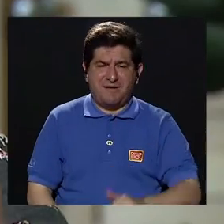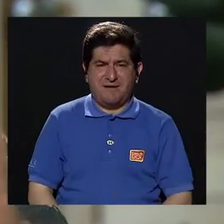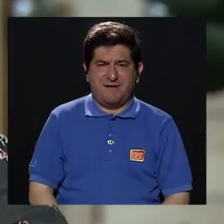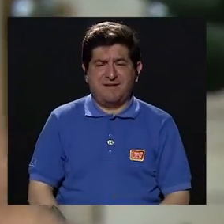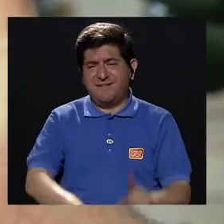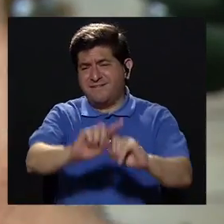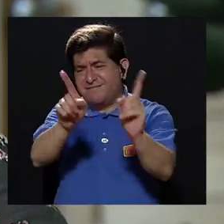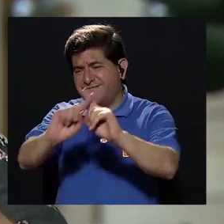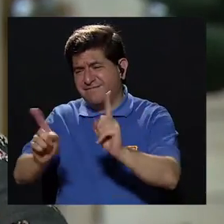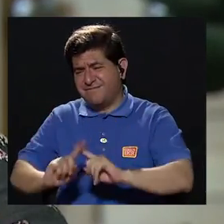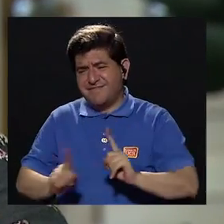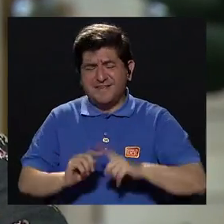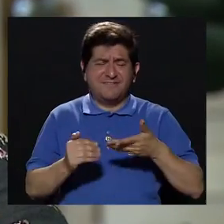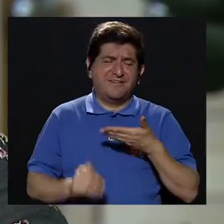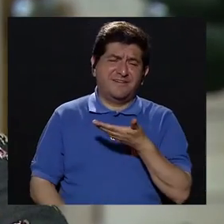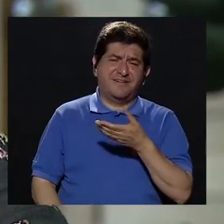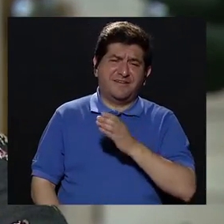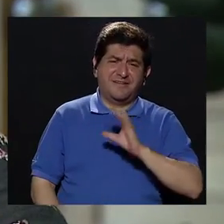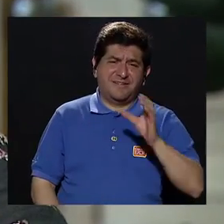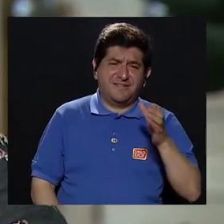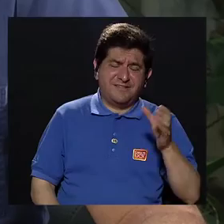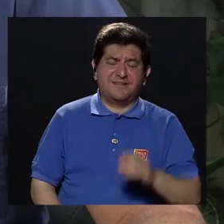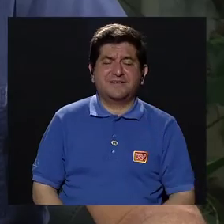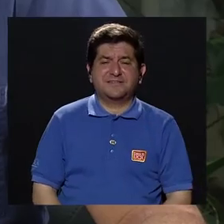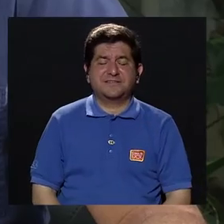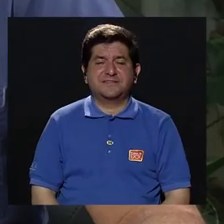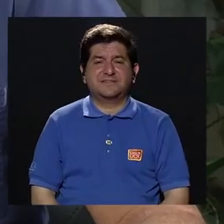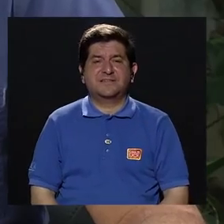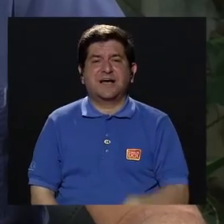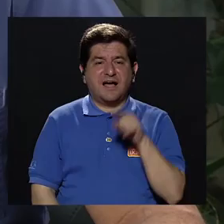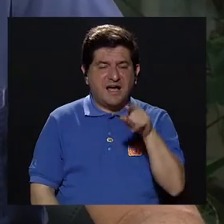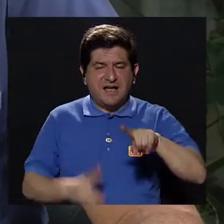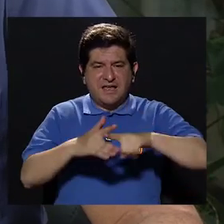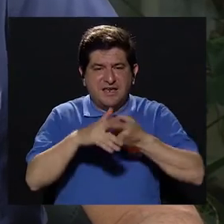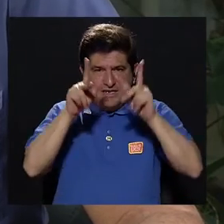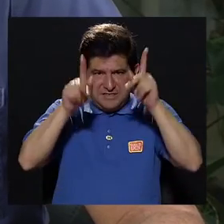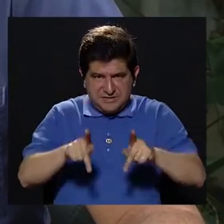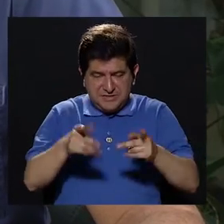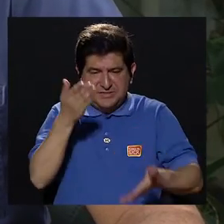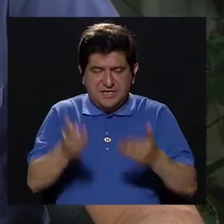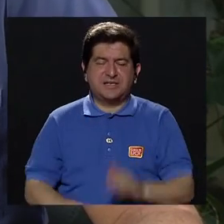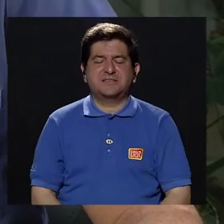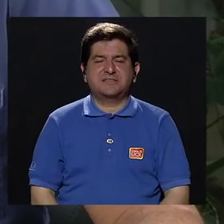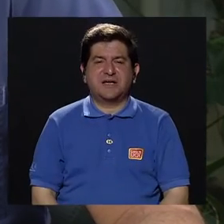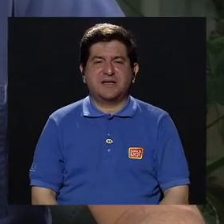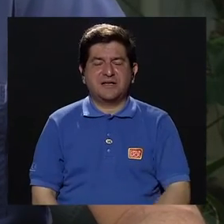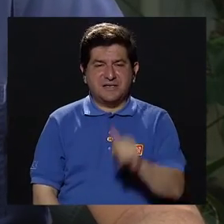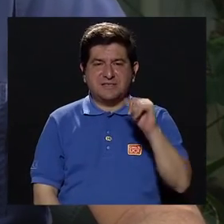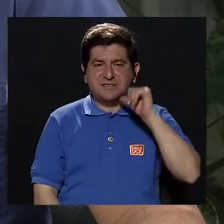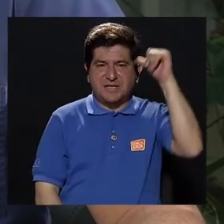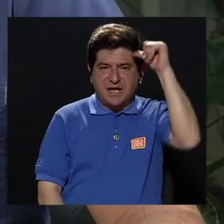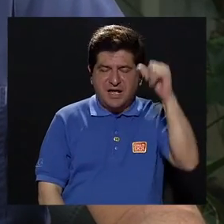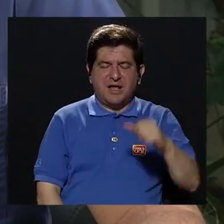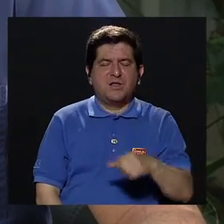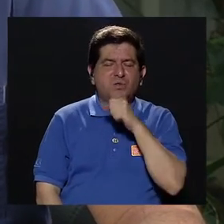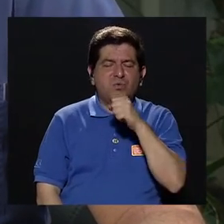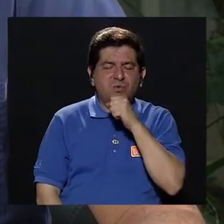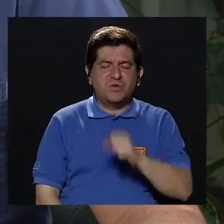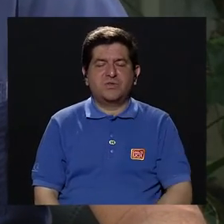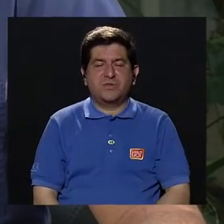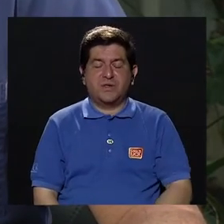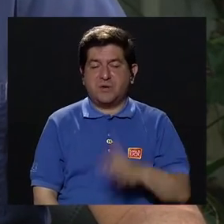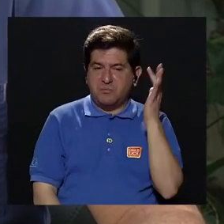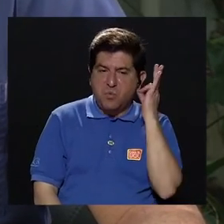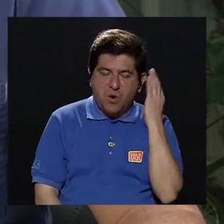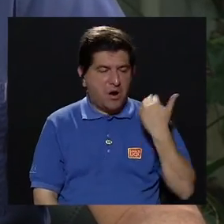Son una serie de detalles que con mucho cariño se inicia esa persona. Puede ser una adulta mayor, puede ser una señora, puede